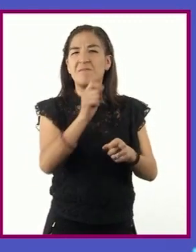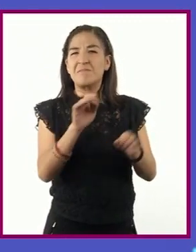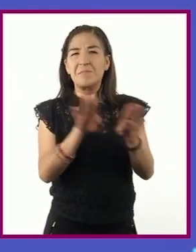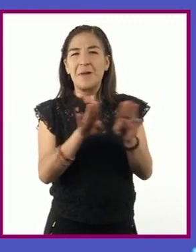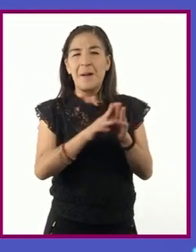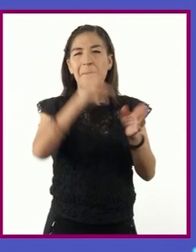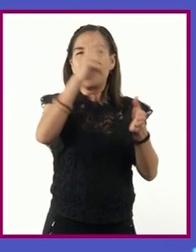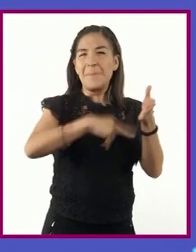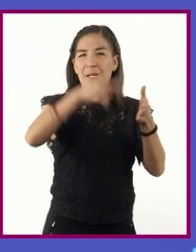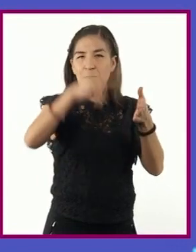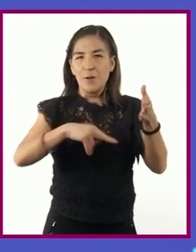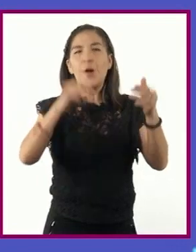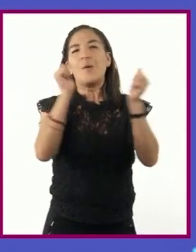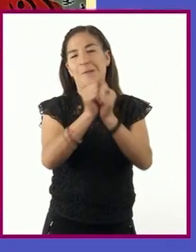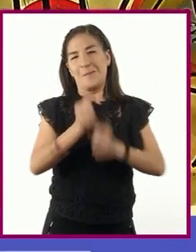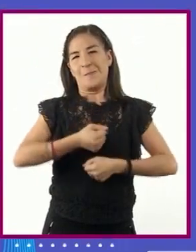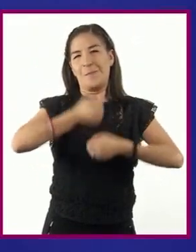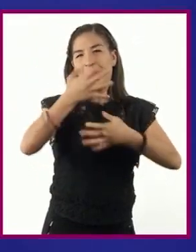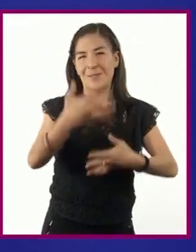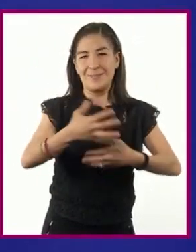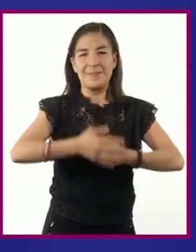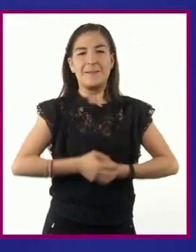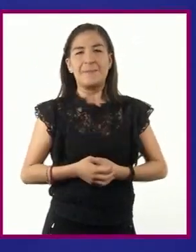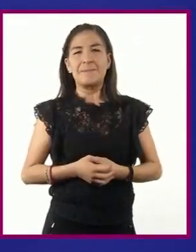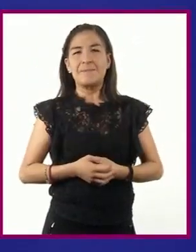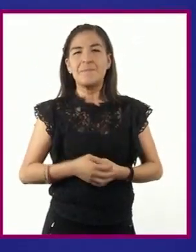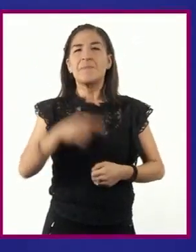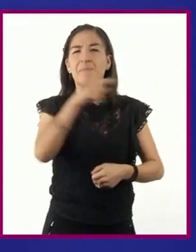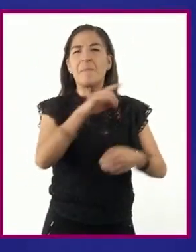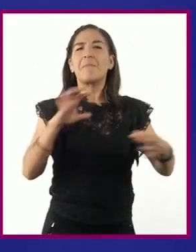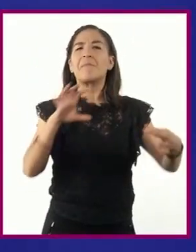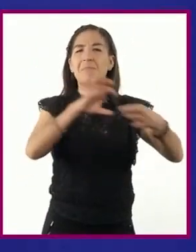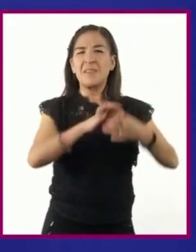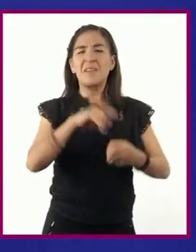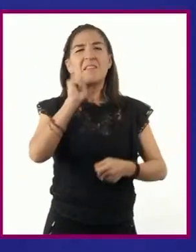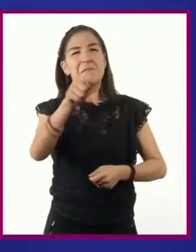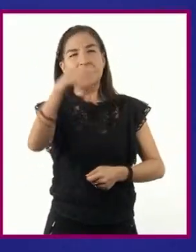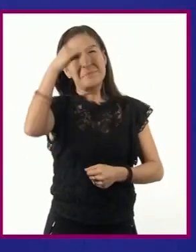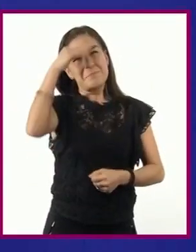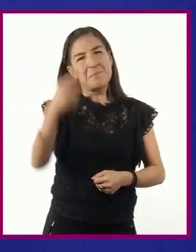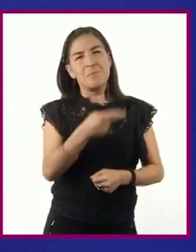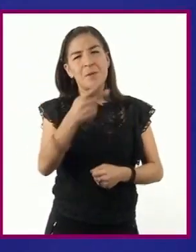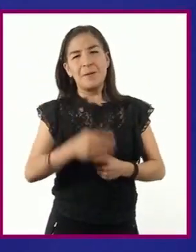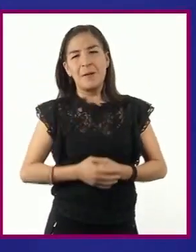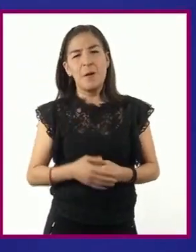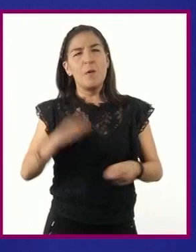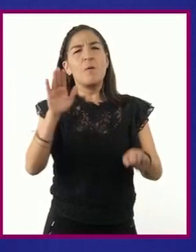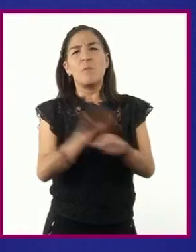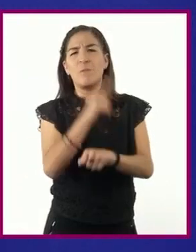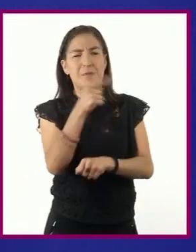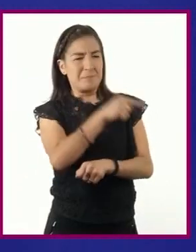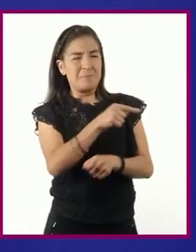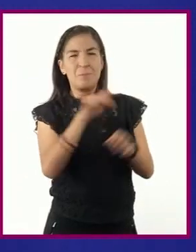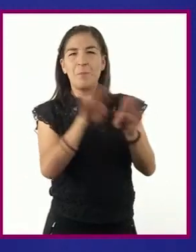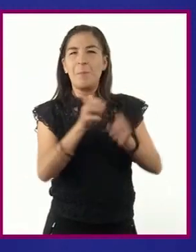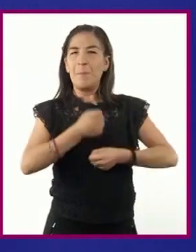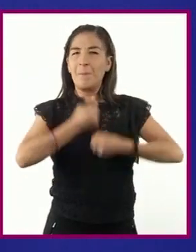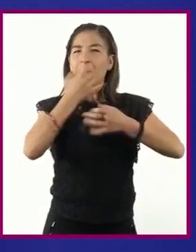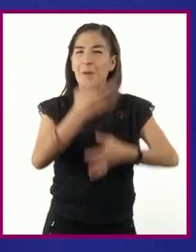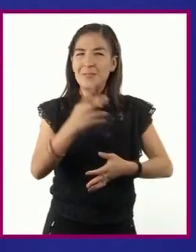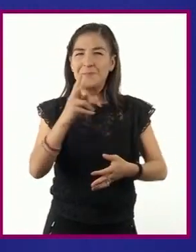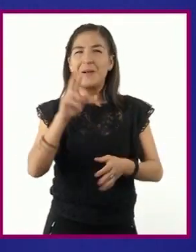de pintura y poesía. Esto nos lleva a preguntar, ¿por qué para los poemas visuales